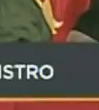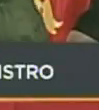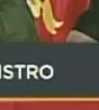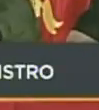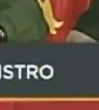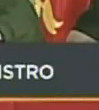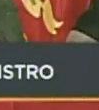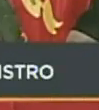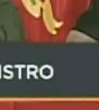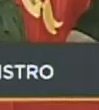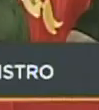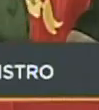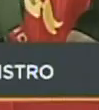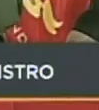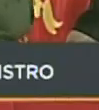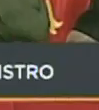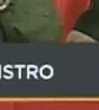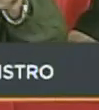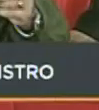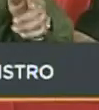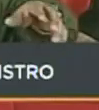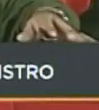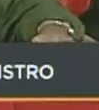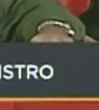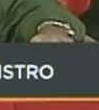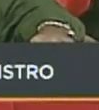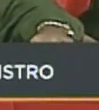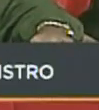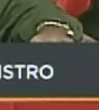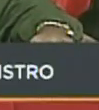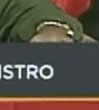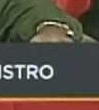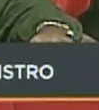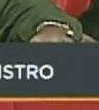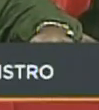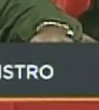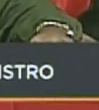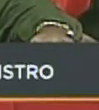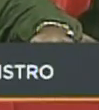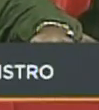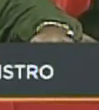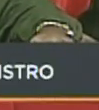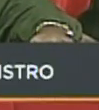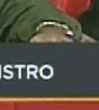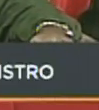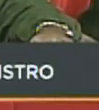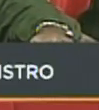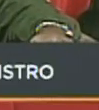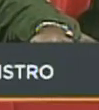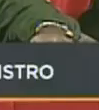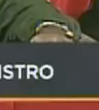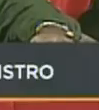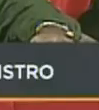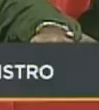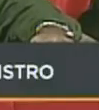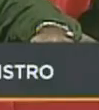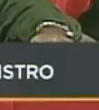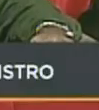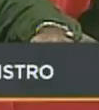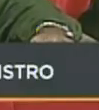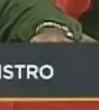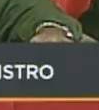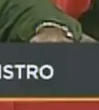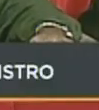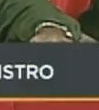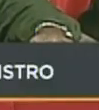cuadro vital para esta batalla. Así que bienvenidos, compañero Coronel Jorge Márquez,